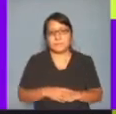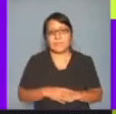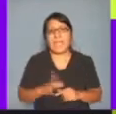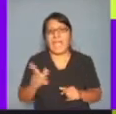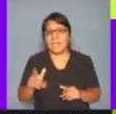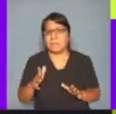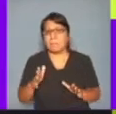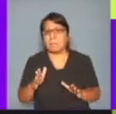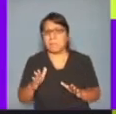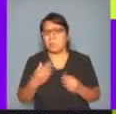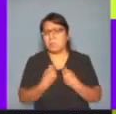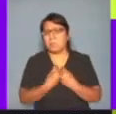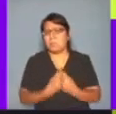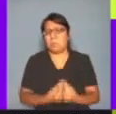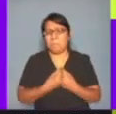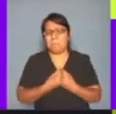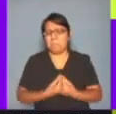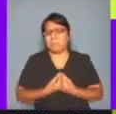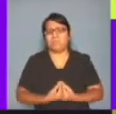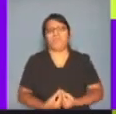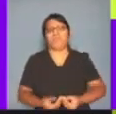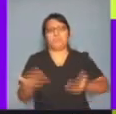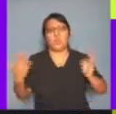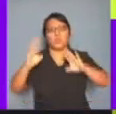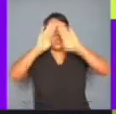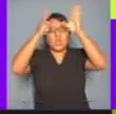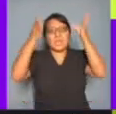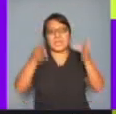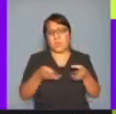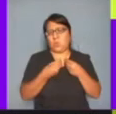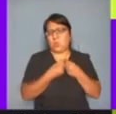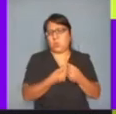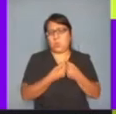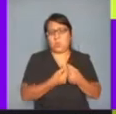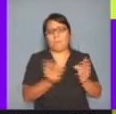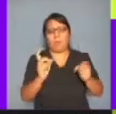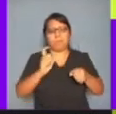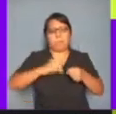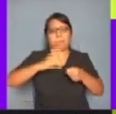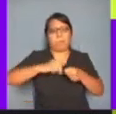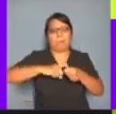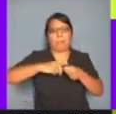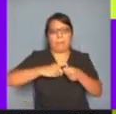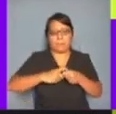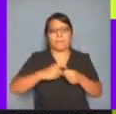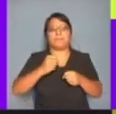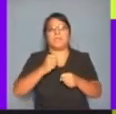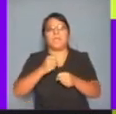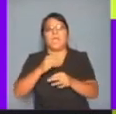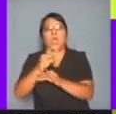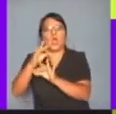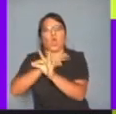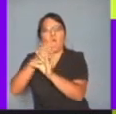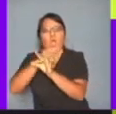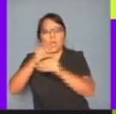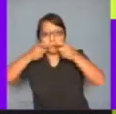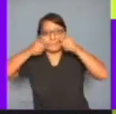un sinnúmero de comercios en muchos rubros, el colegio de